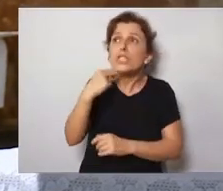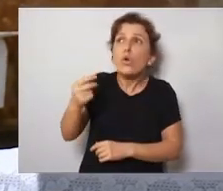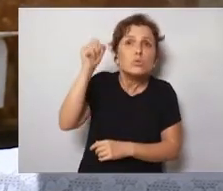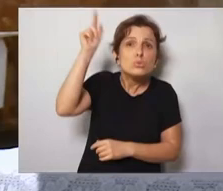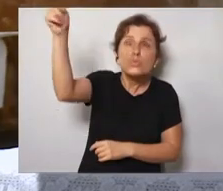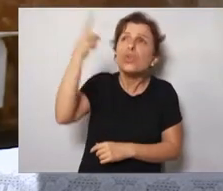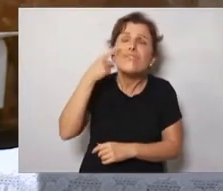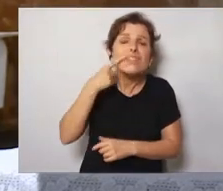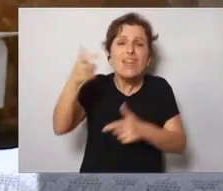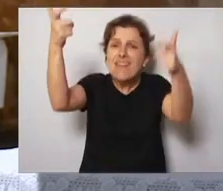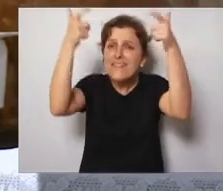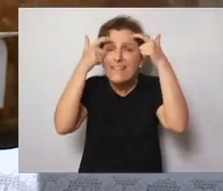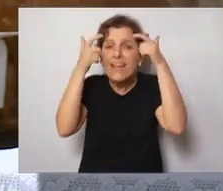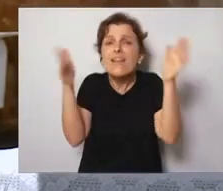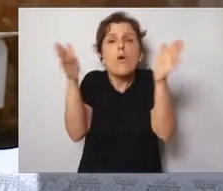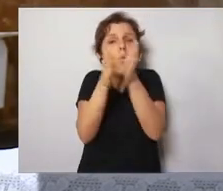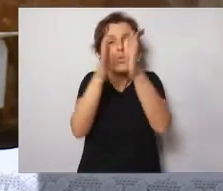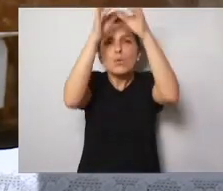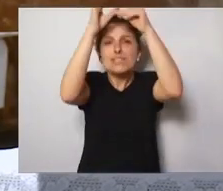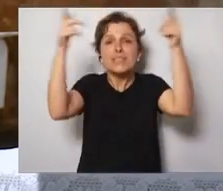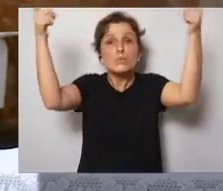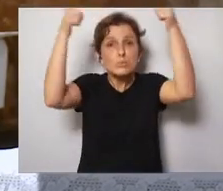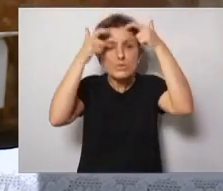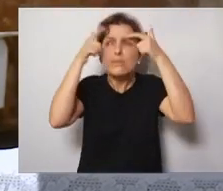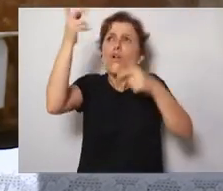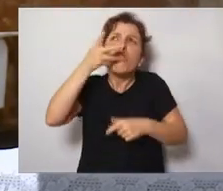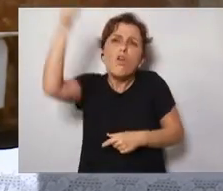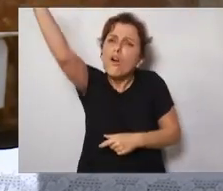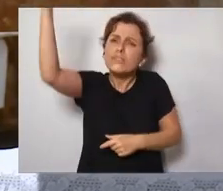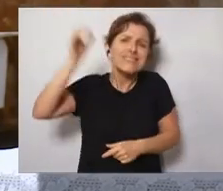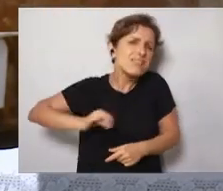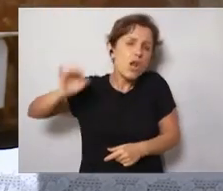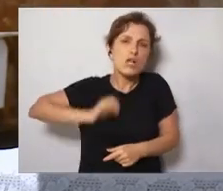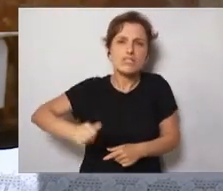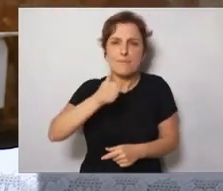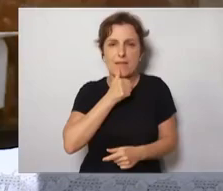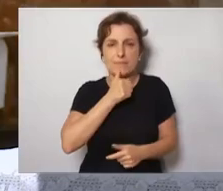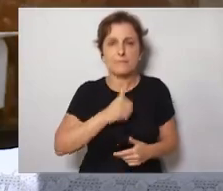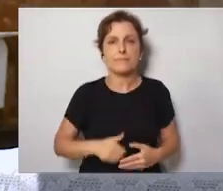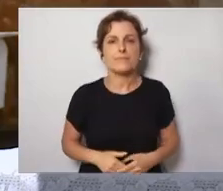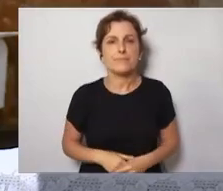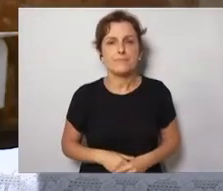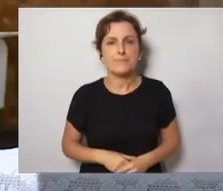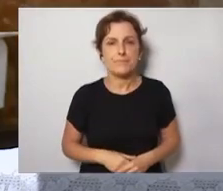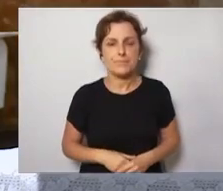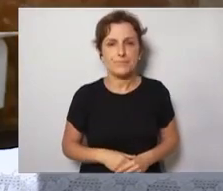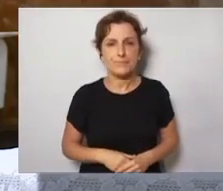vive y reina contigo en la unidad del espíritu santo y es dios por los siglos de los siglos amén